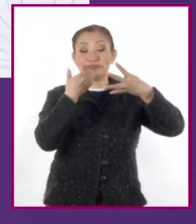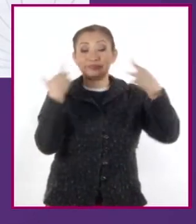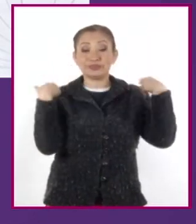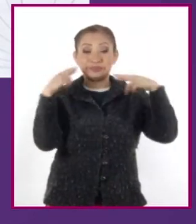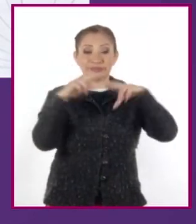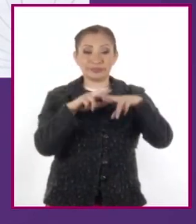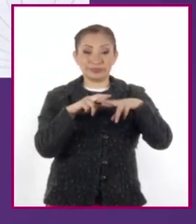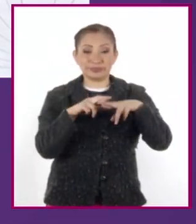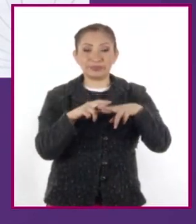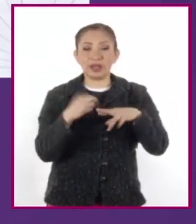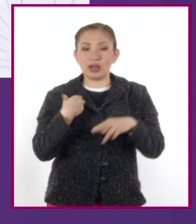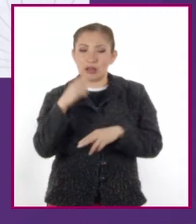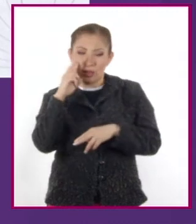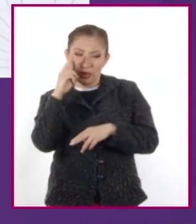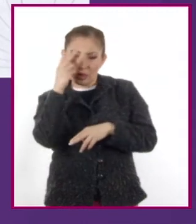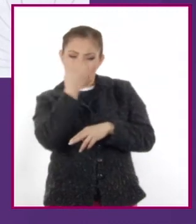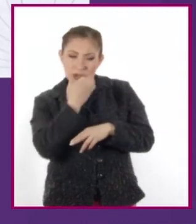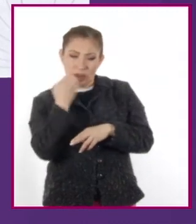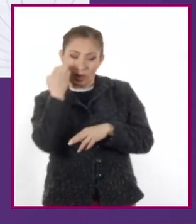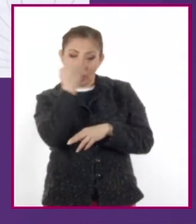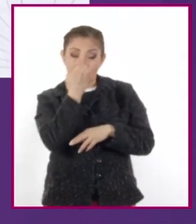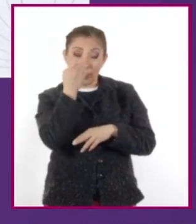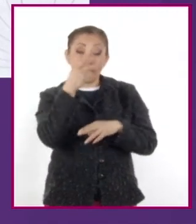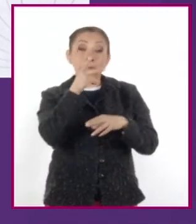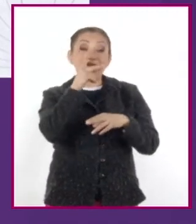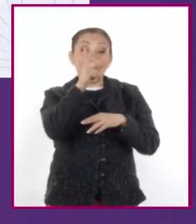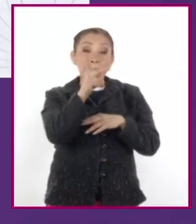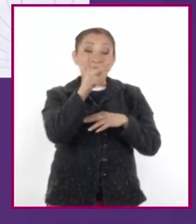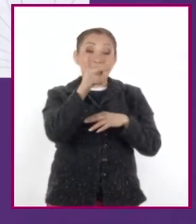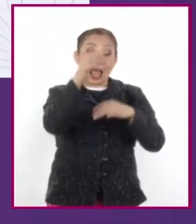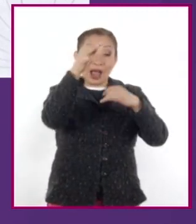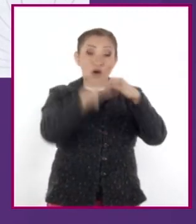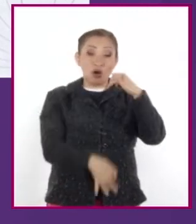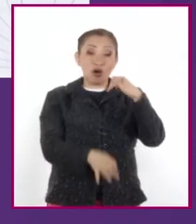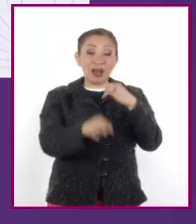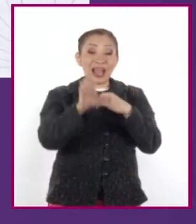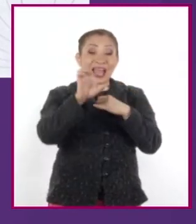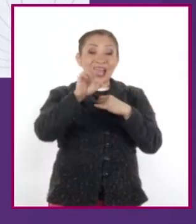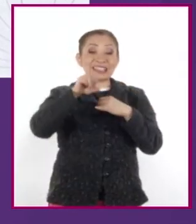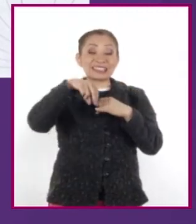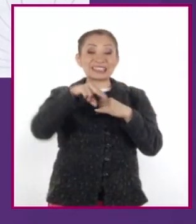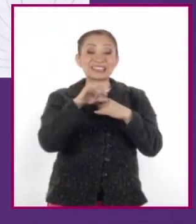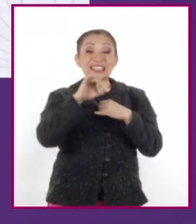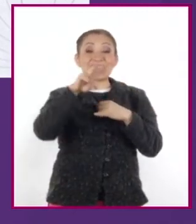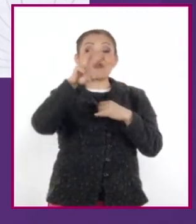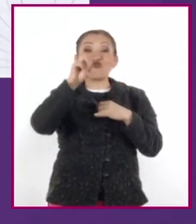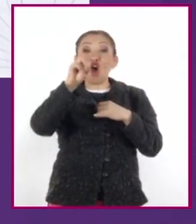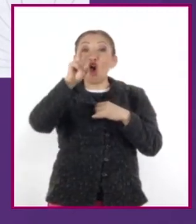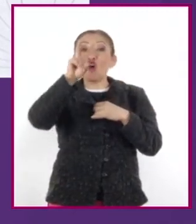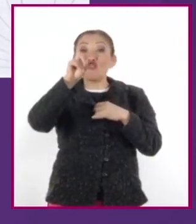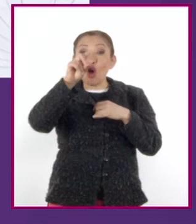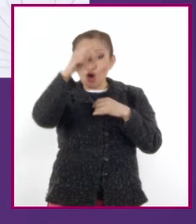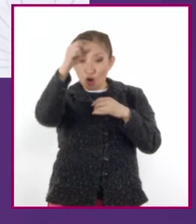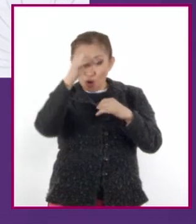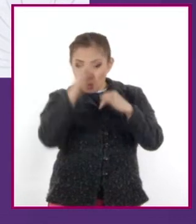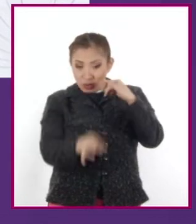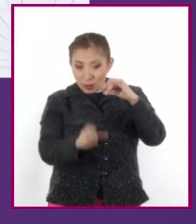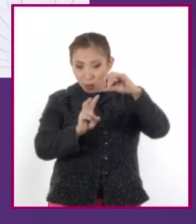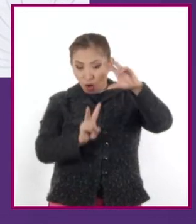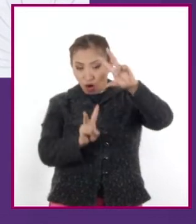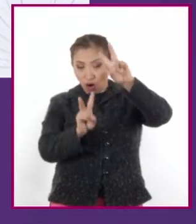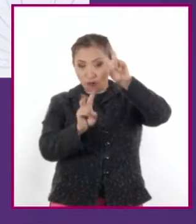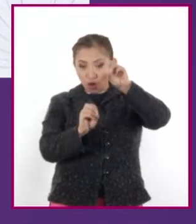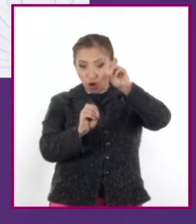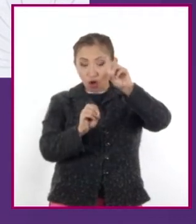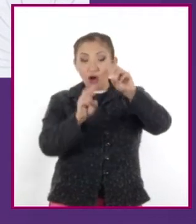profesor. Podemos apreciar así que la terminación de la palabra esquivo tiene la misma terminación y obviamente